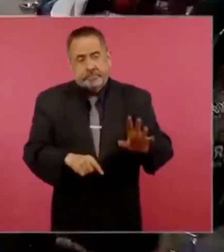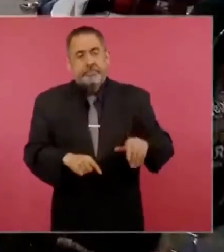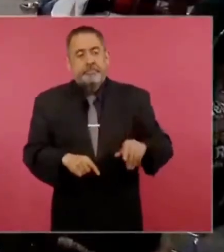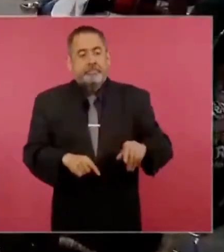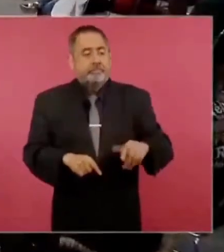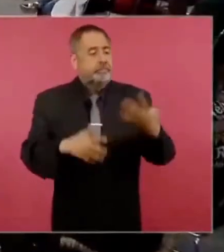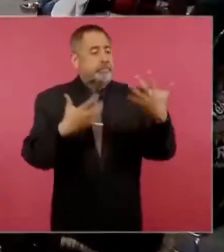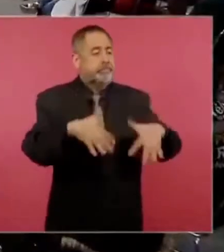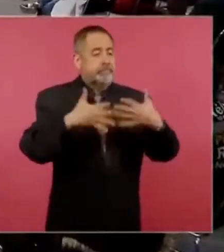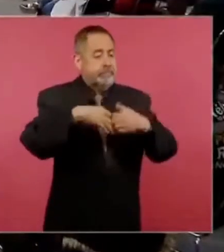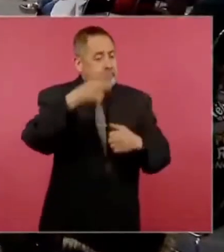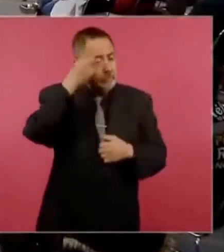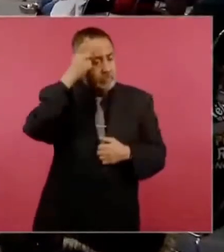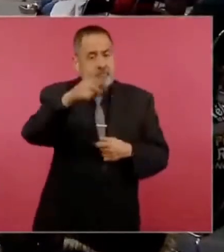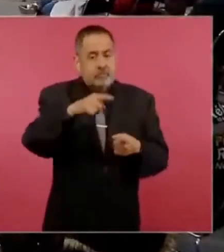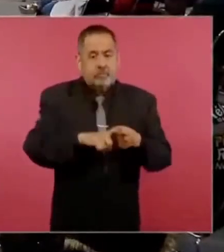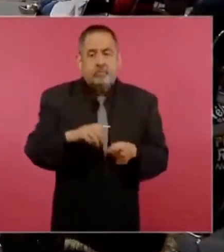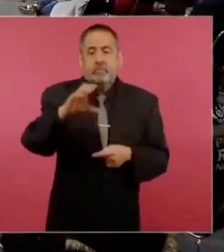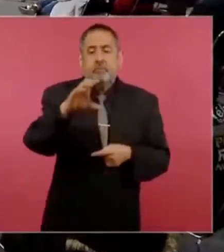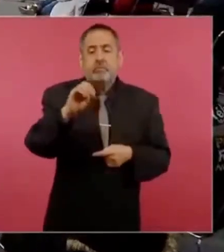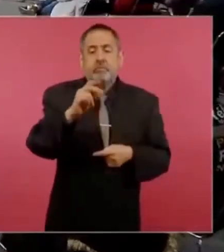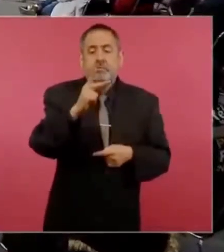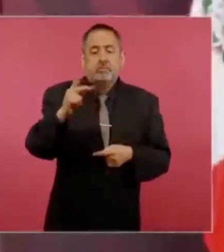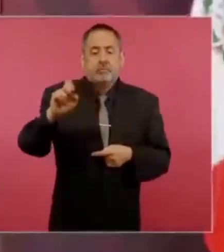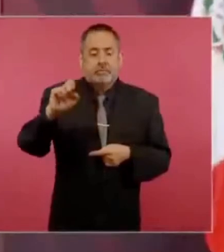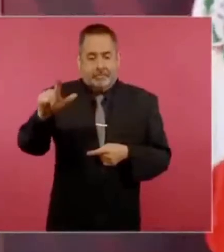de empresarios como Coppel,